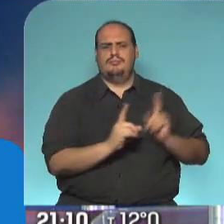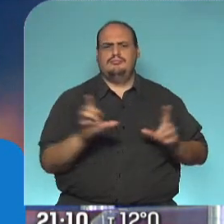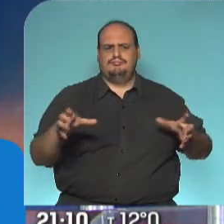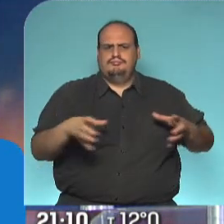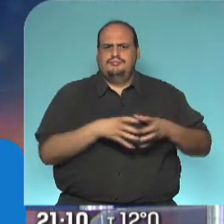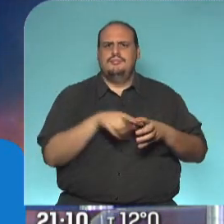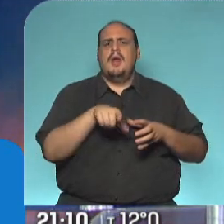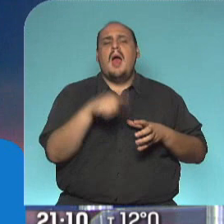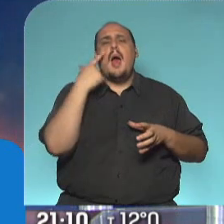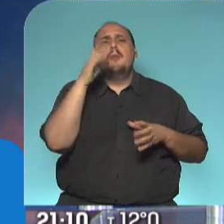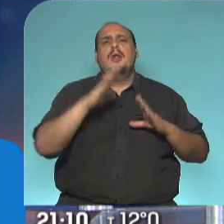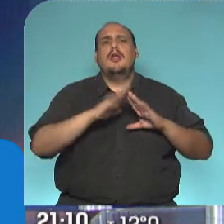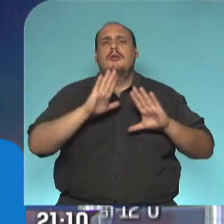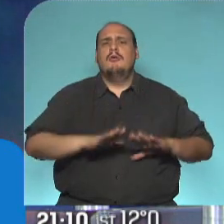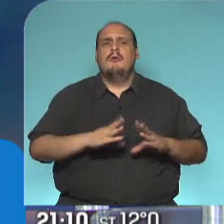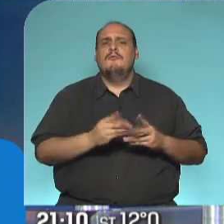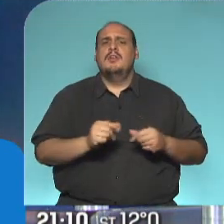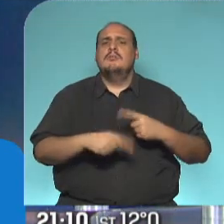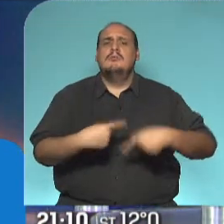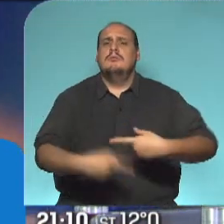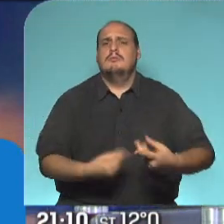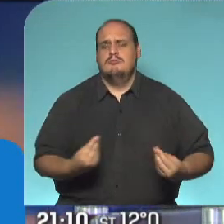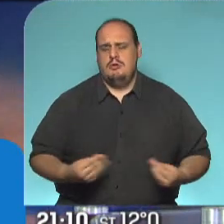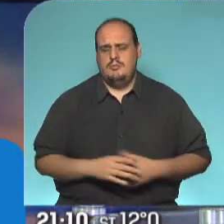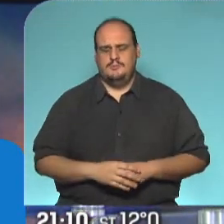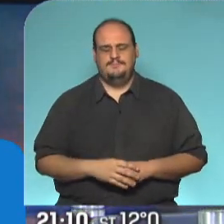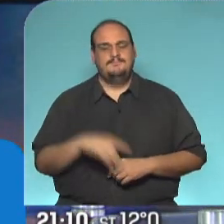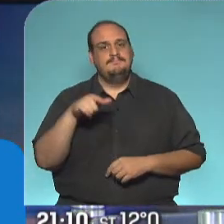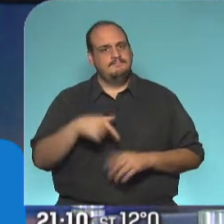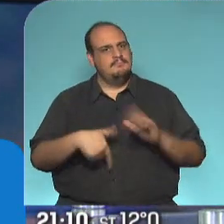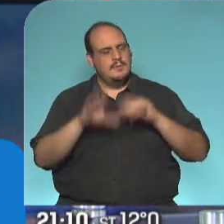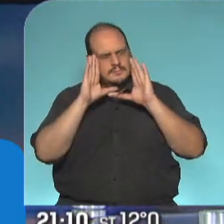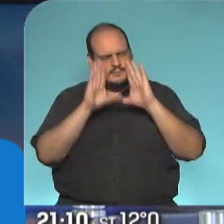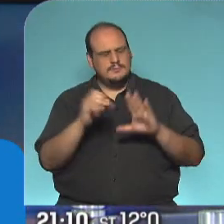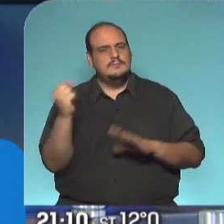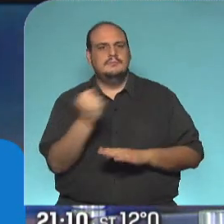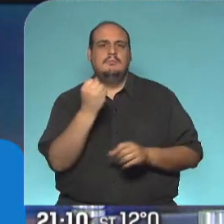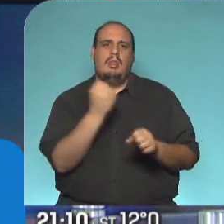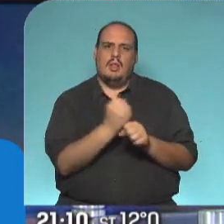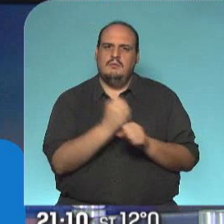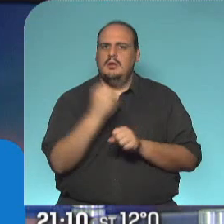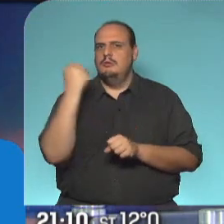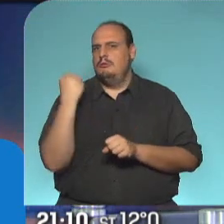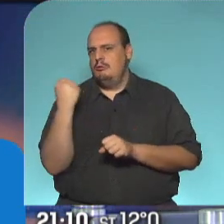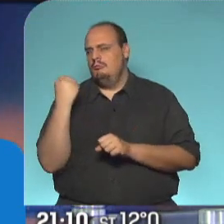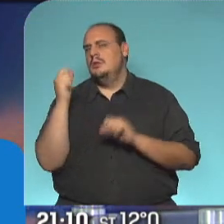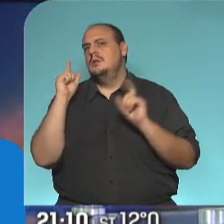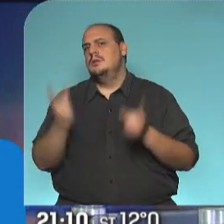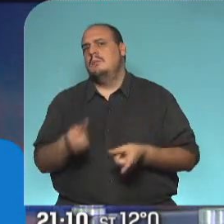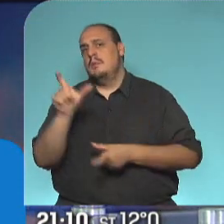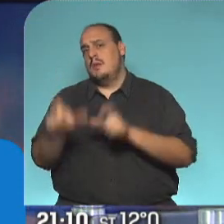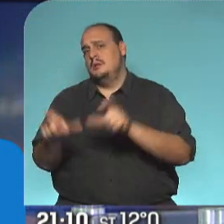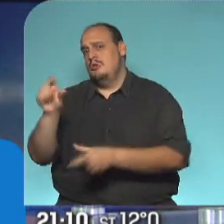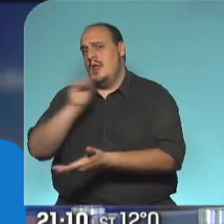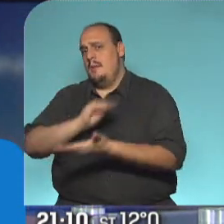La mayor preocupación en la reunión de hoy, por supuesto, el trabajo, la economía y cómo impacta esta crisis del coronavirus en los trabajadores,